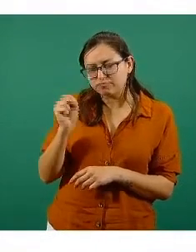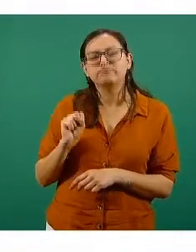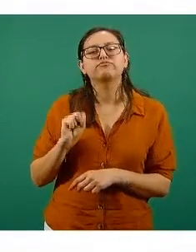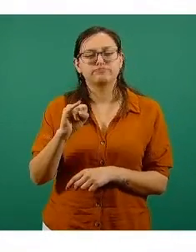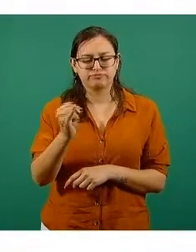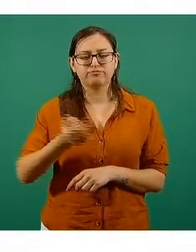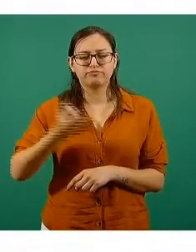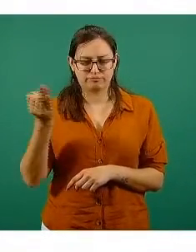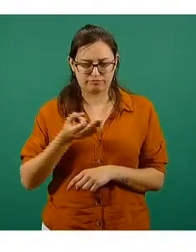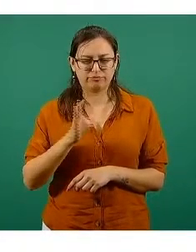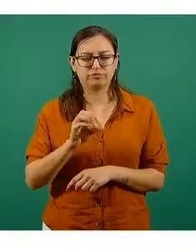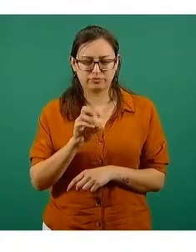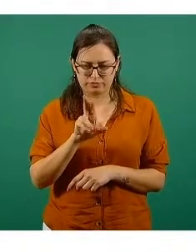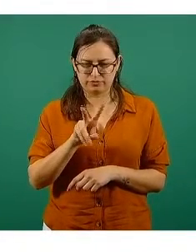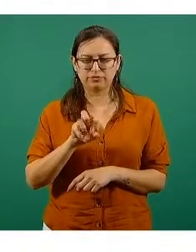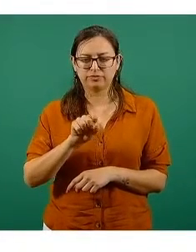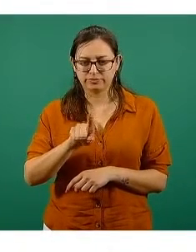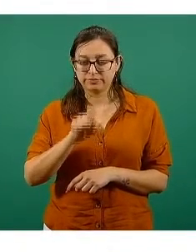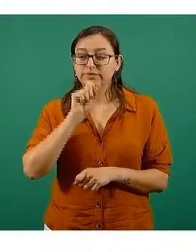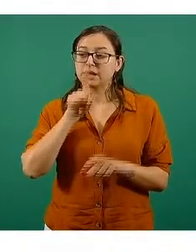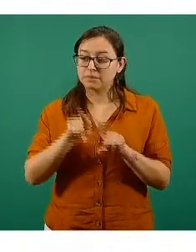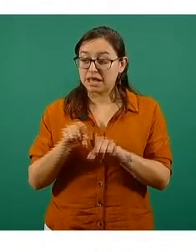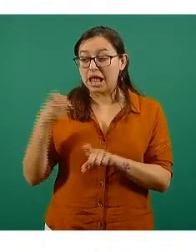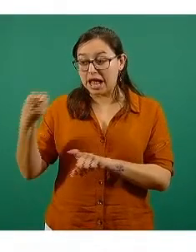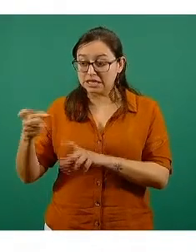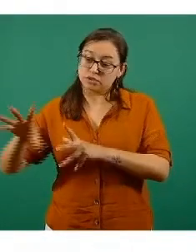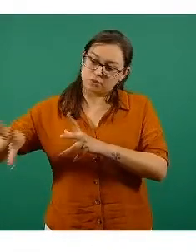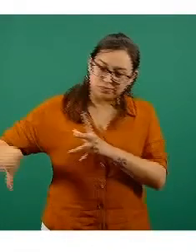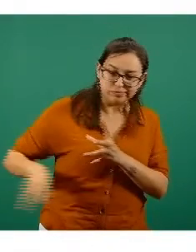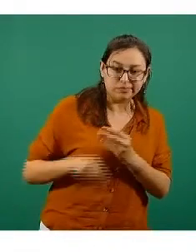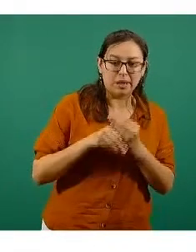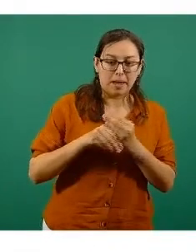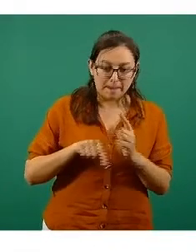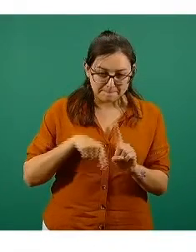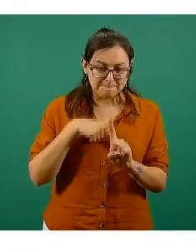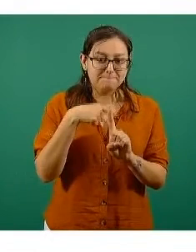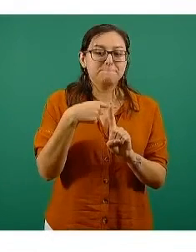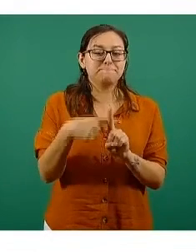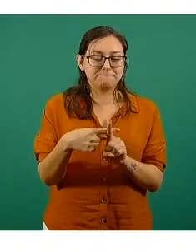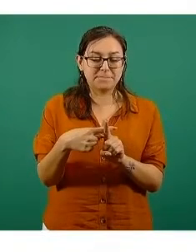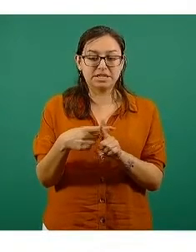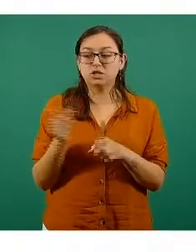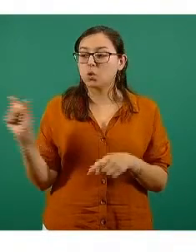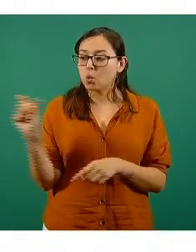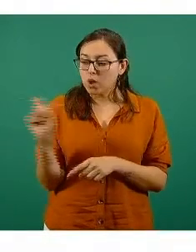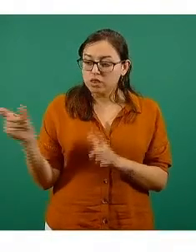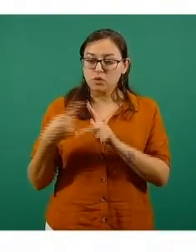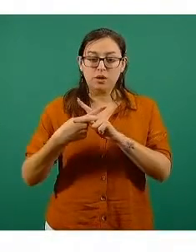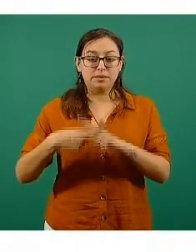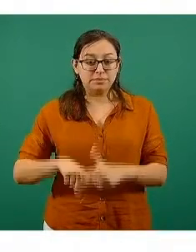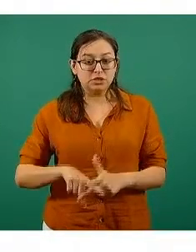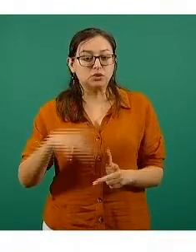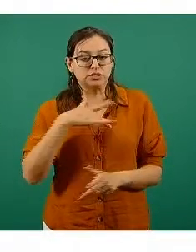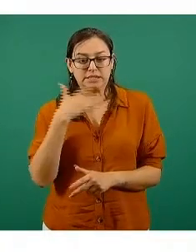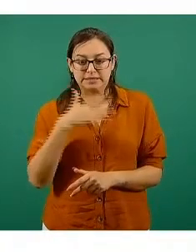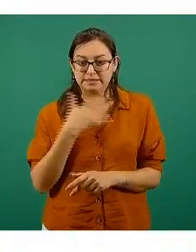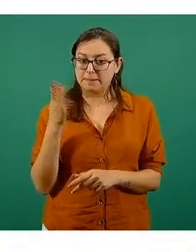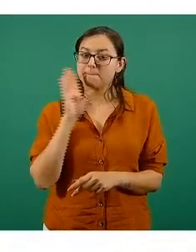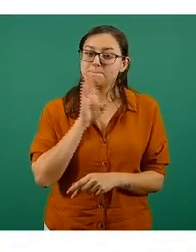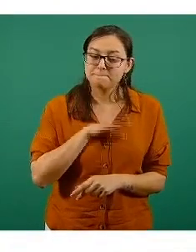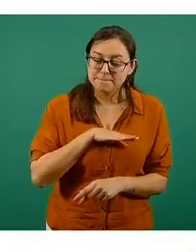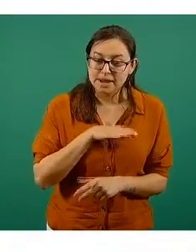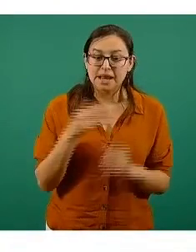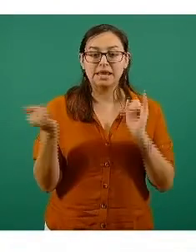resultados. Entonces, a este grupo de personas, de acuerdo a su inicio de síntomas, a la semana en la que iniciaron síntomas y de acuerdo